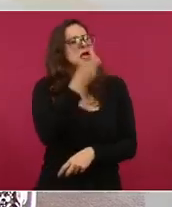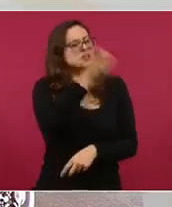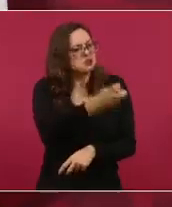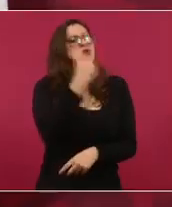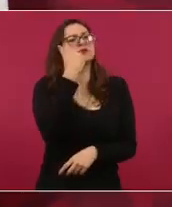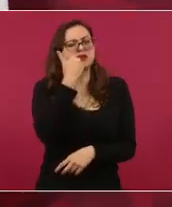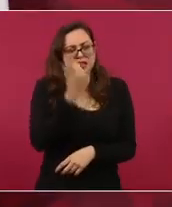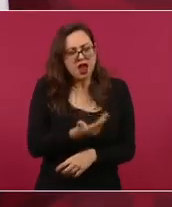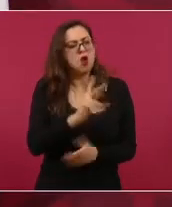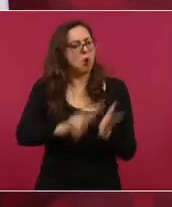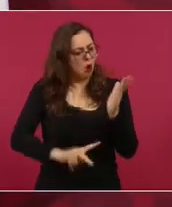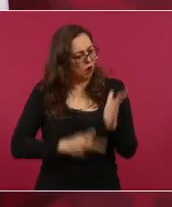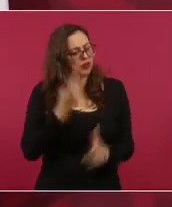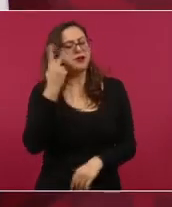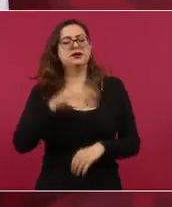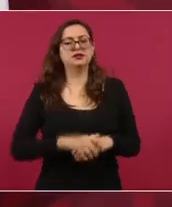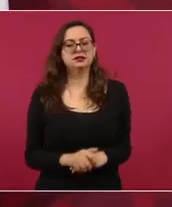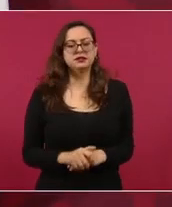porque